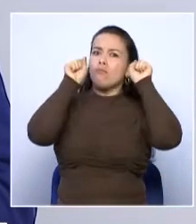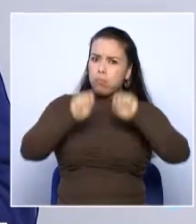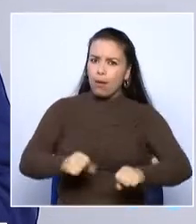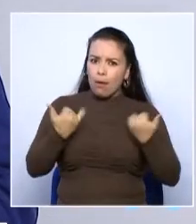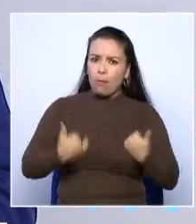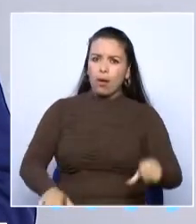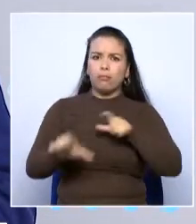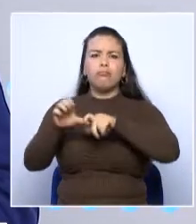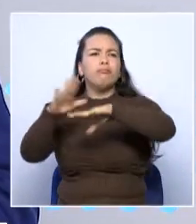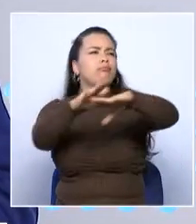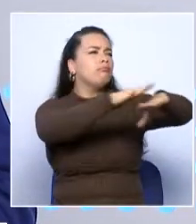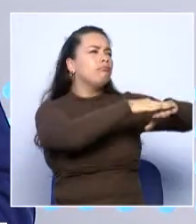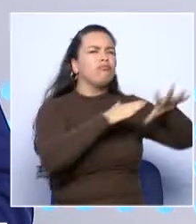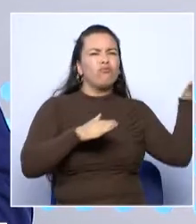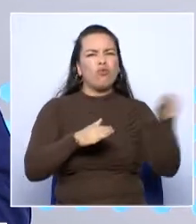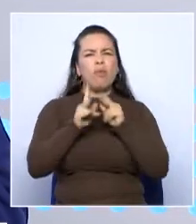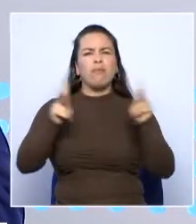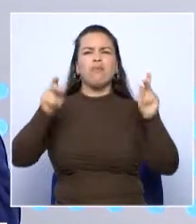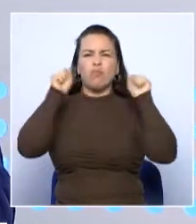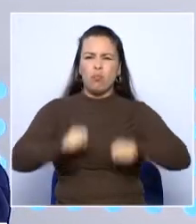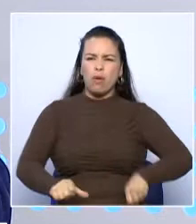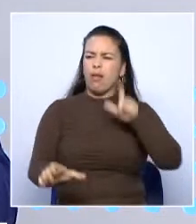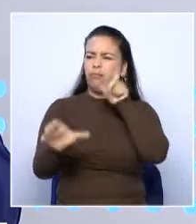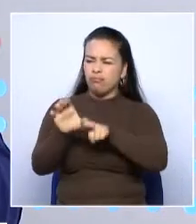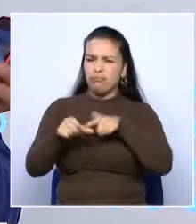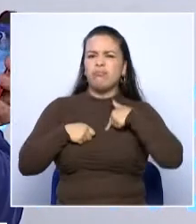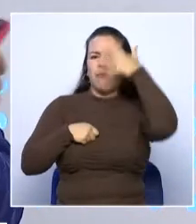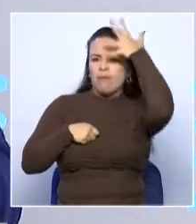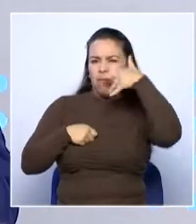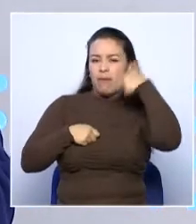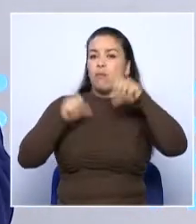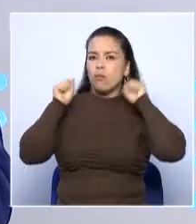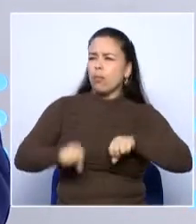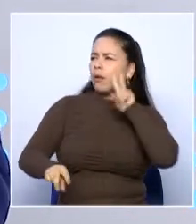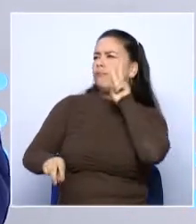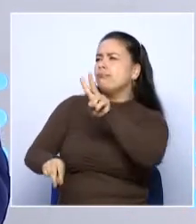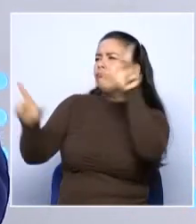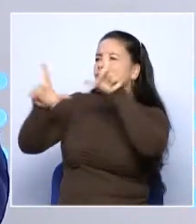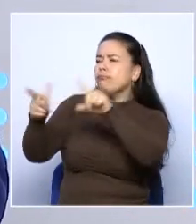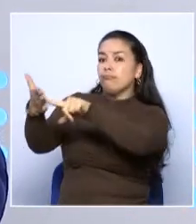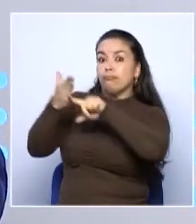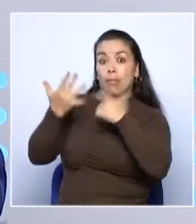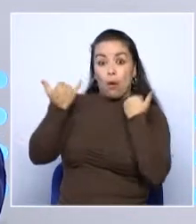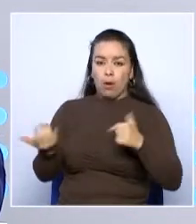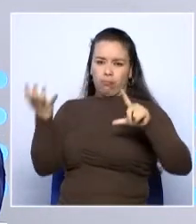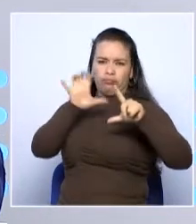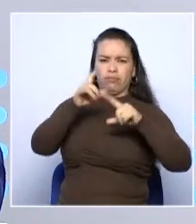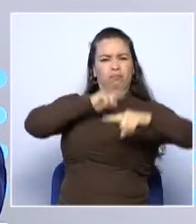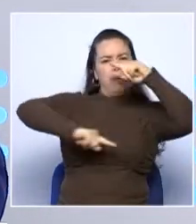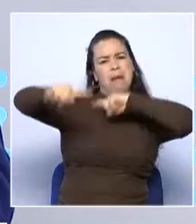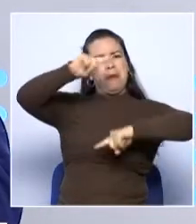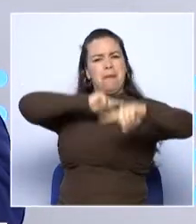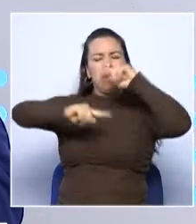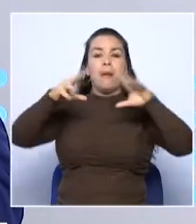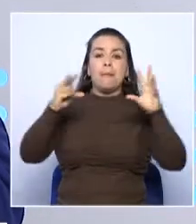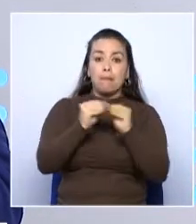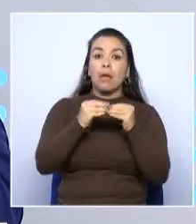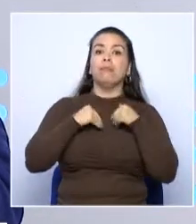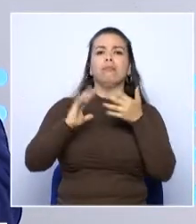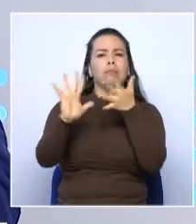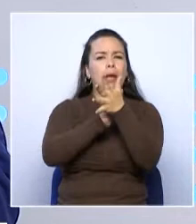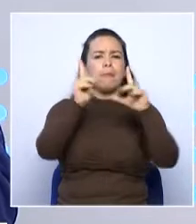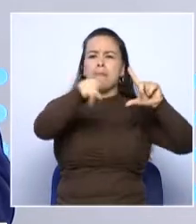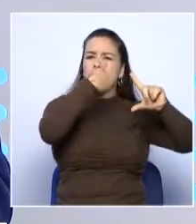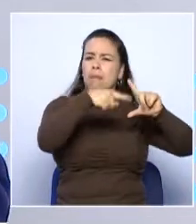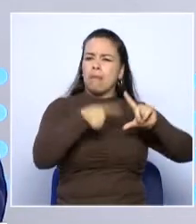ustedes invitar a todas las personas para que nos sigan por Facebook Live, donde pueden ver el programa en directo y pueden enviarnos